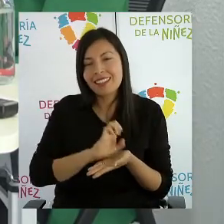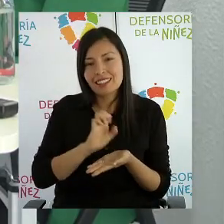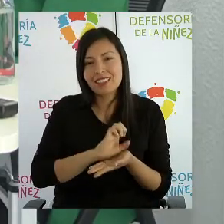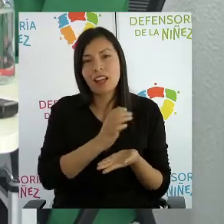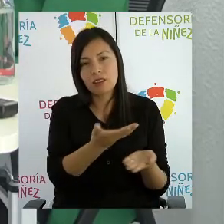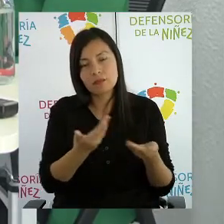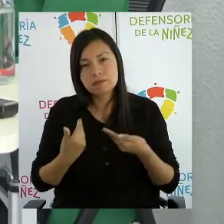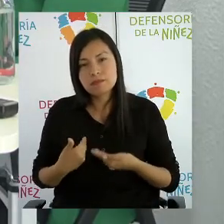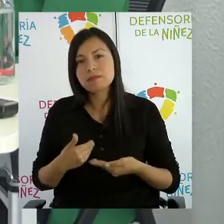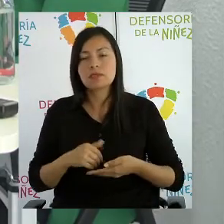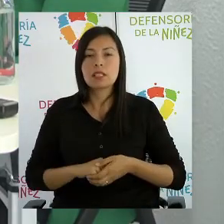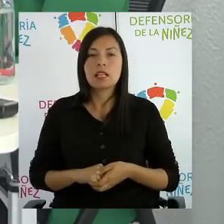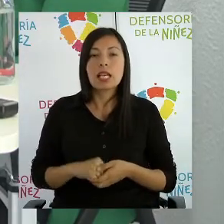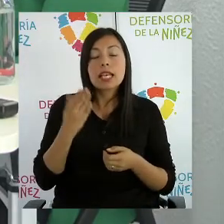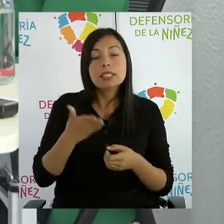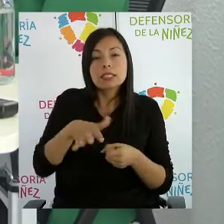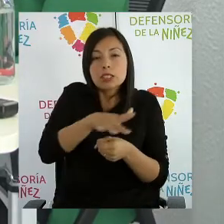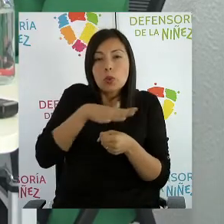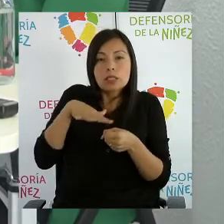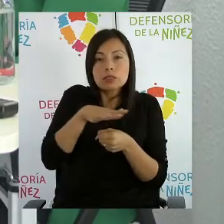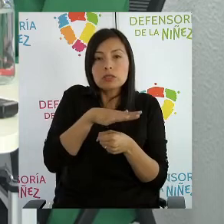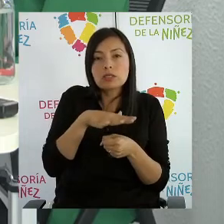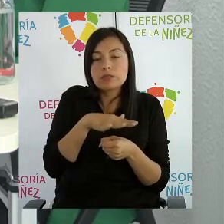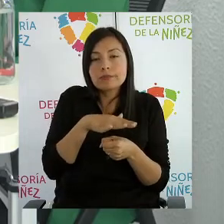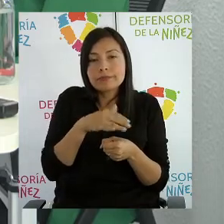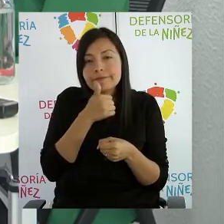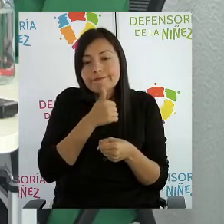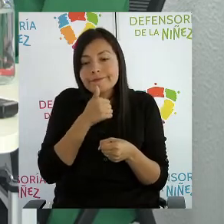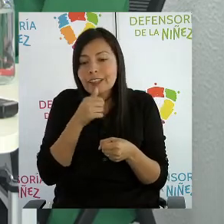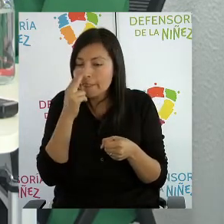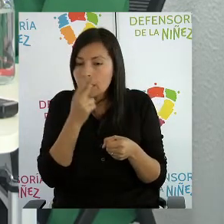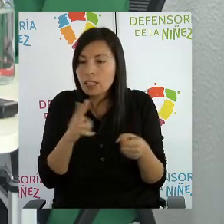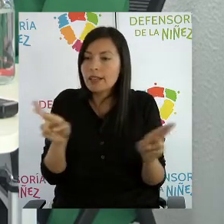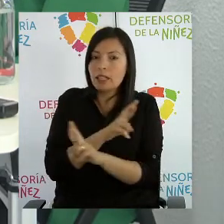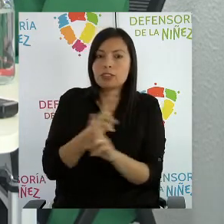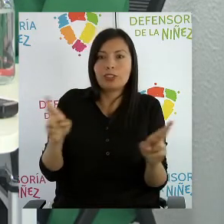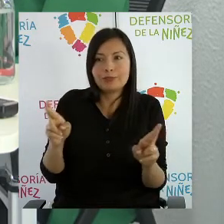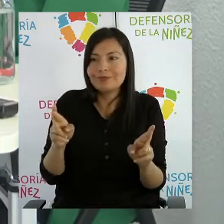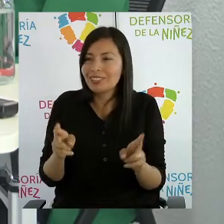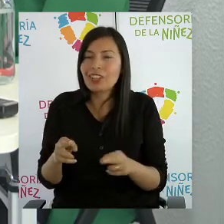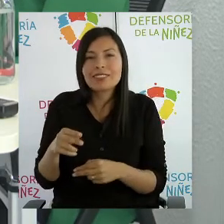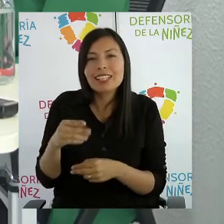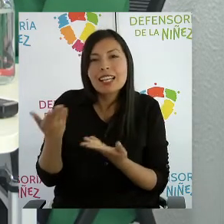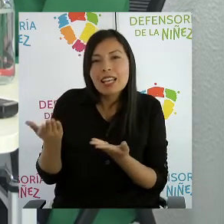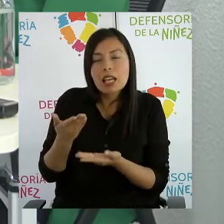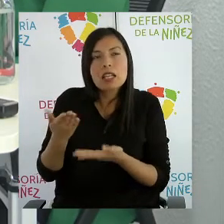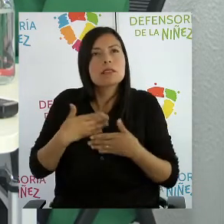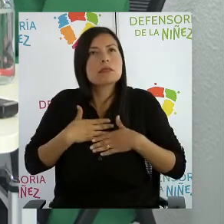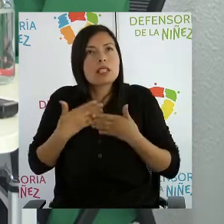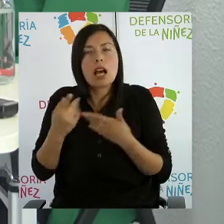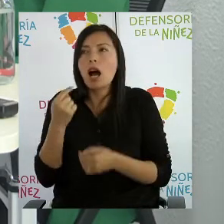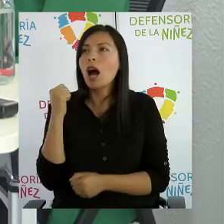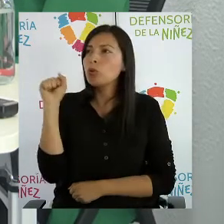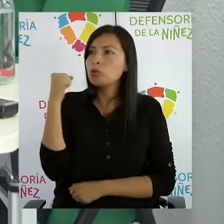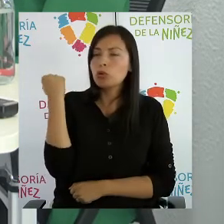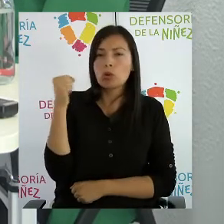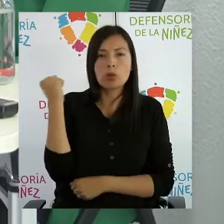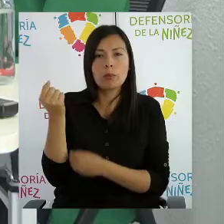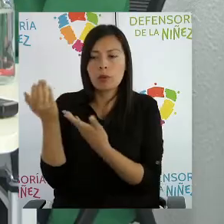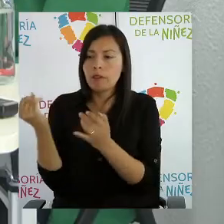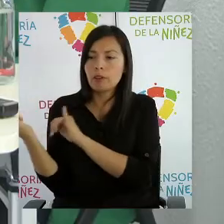se realizan. Situación que evidentemente no se condice con el espíritu de la creación de esta institución autónoma que sobre la base de la información